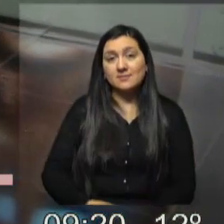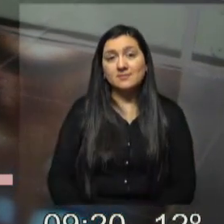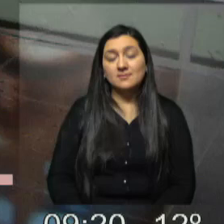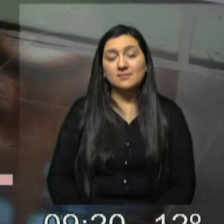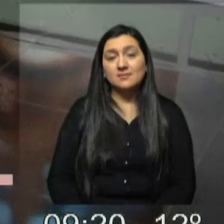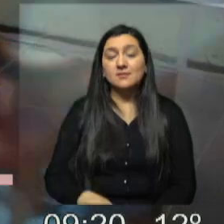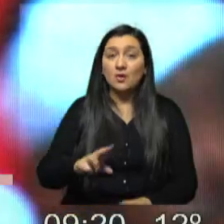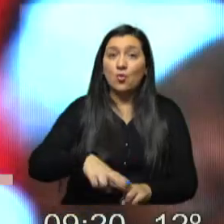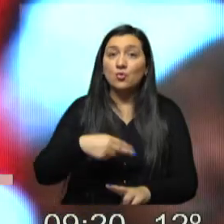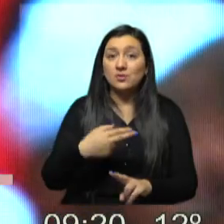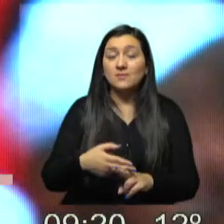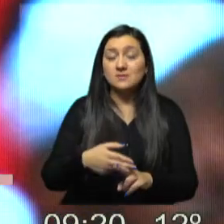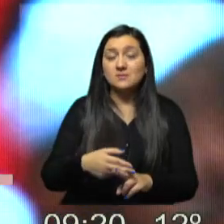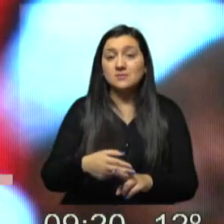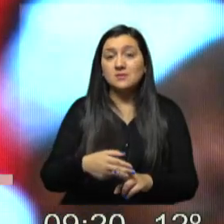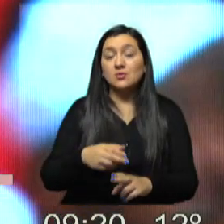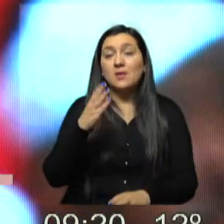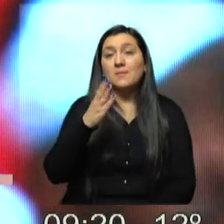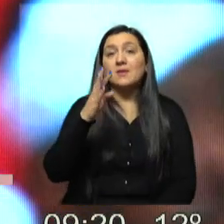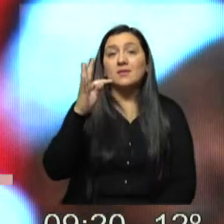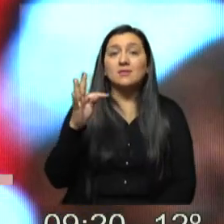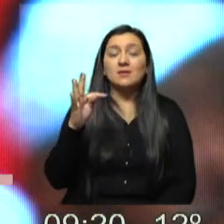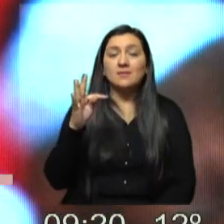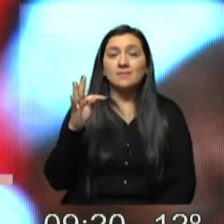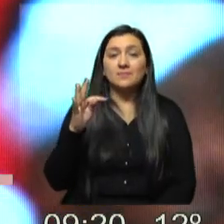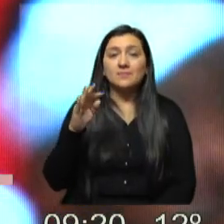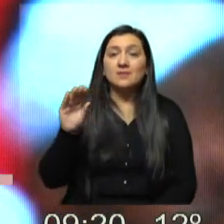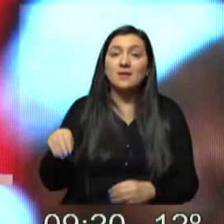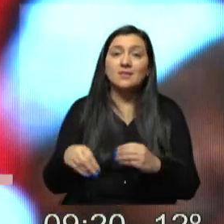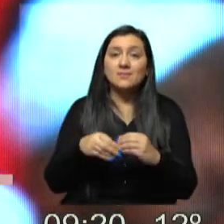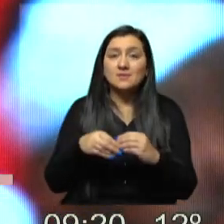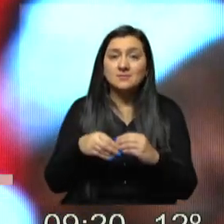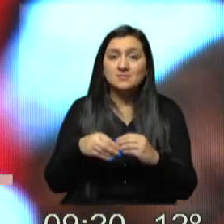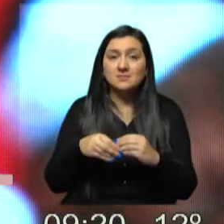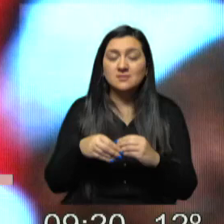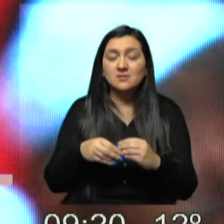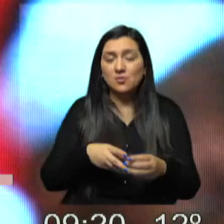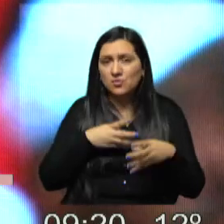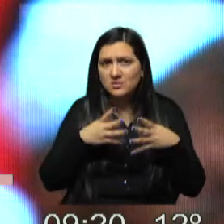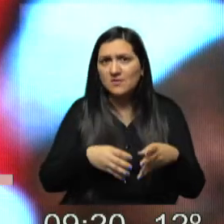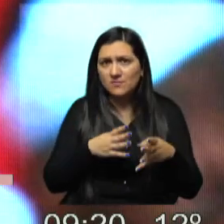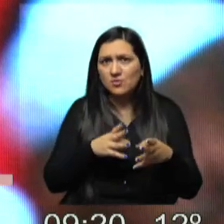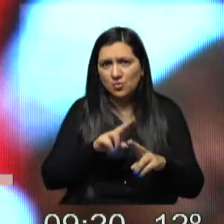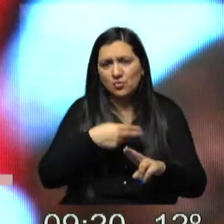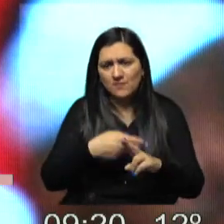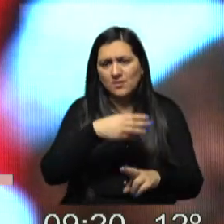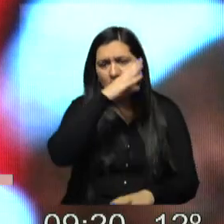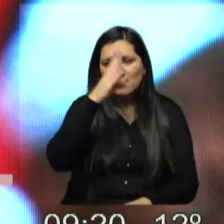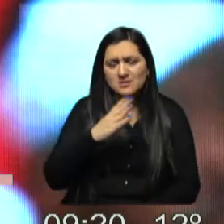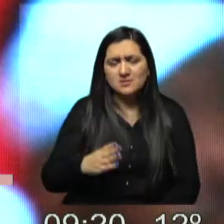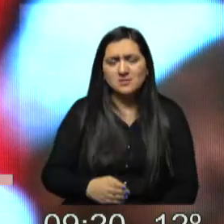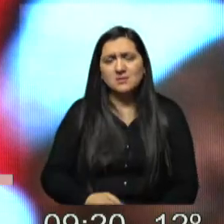nuevamente en los planes programáticos del PT y que tienen además una, el gran desafío de volver a poner a Brasil en el